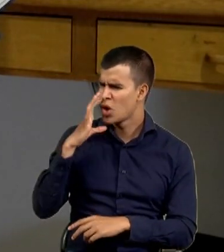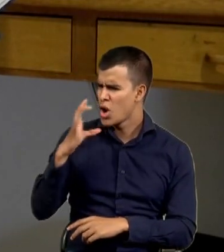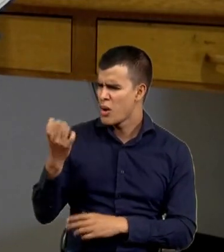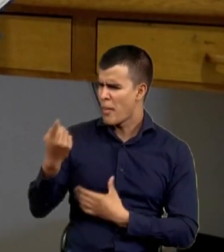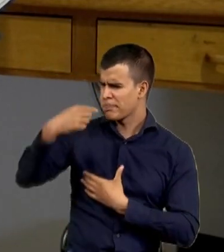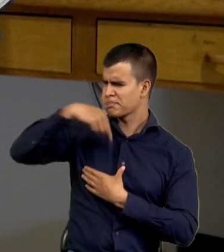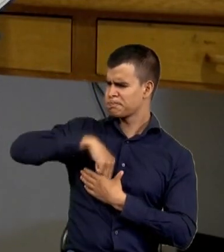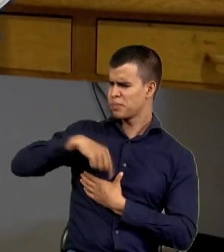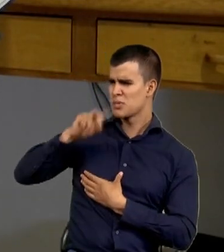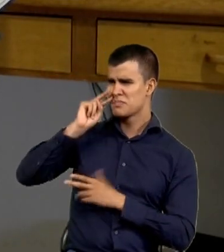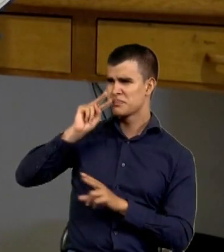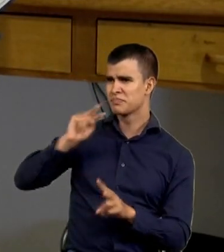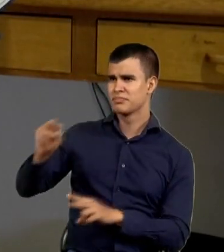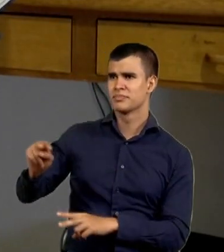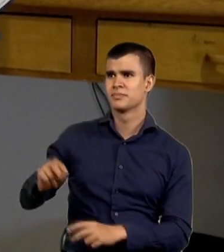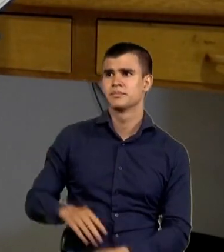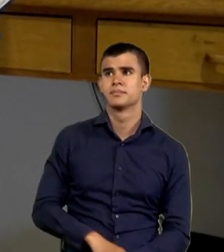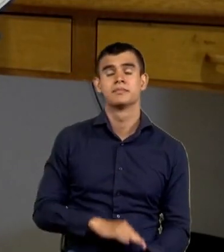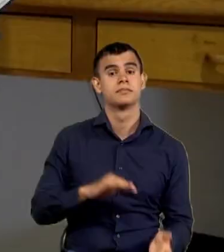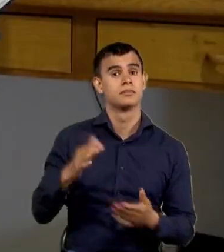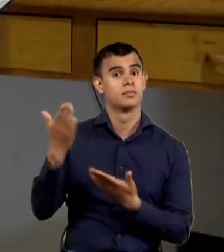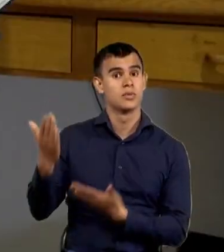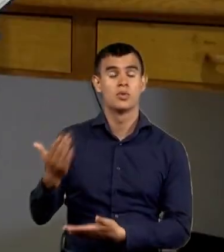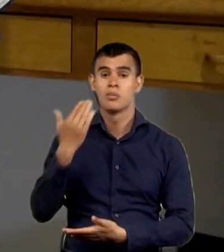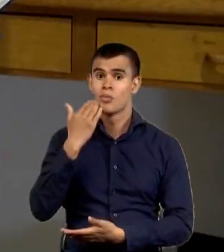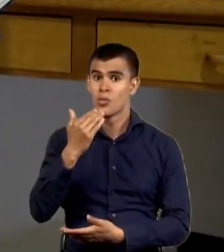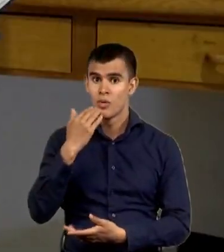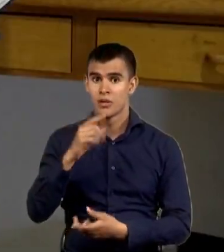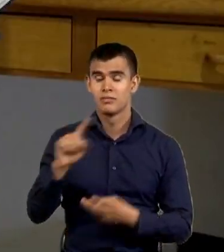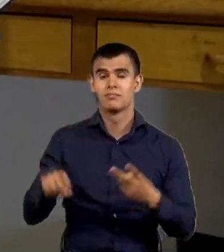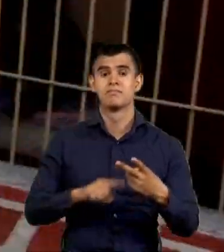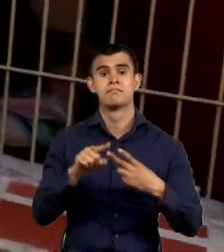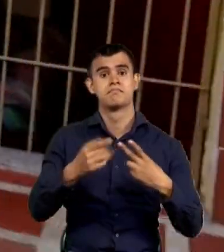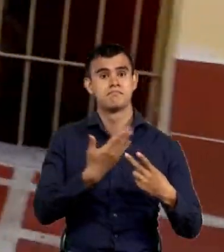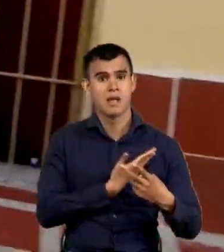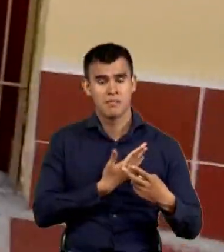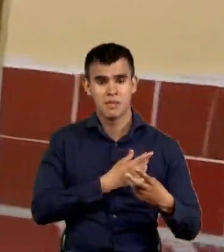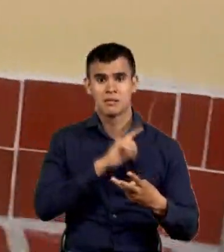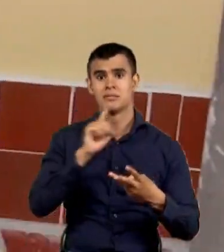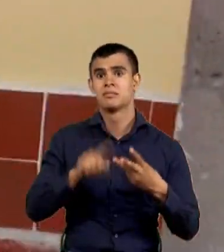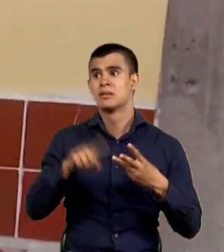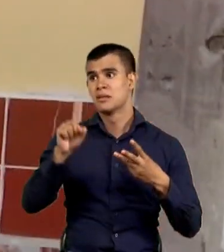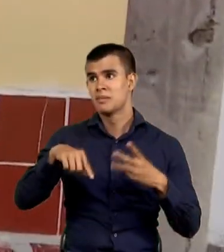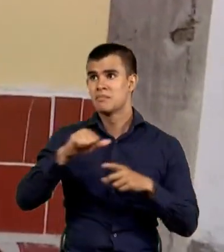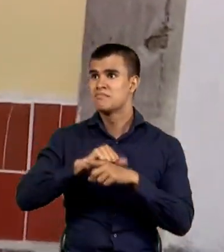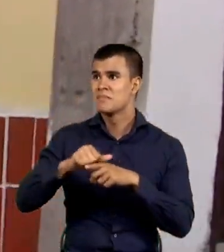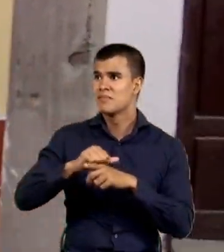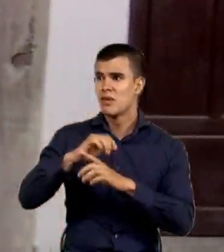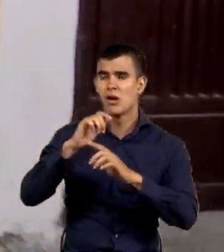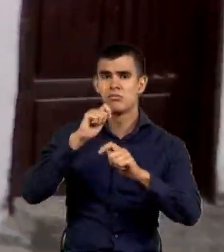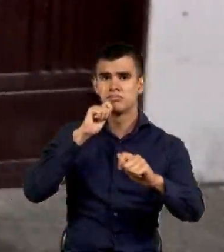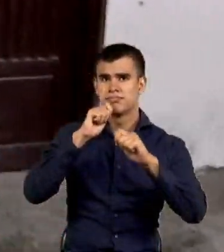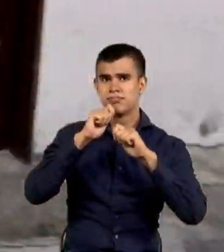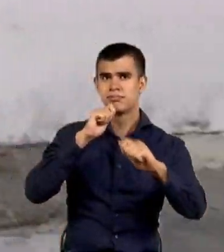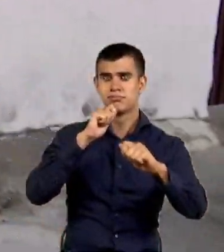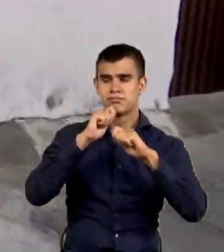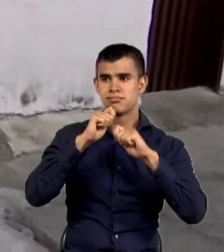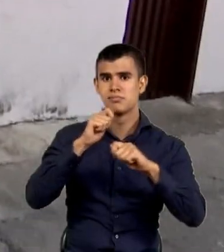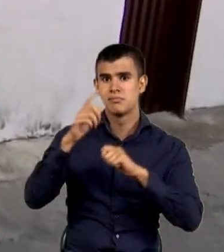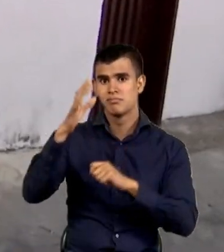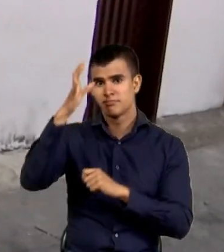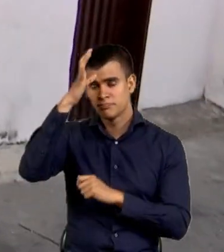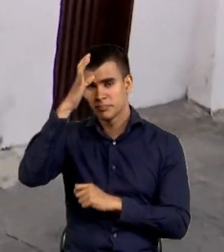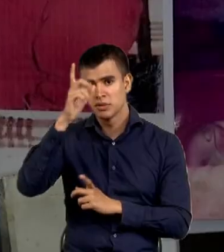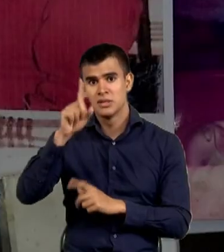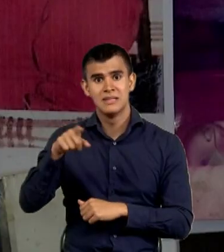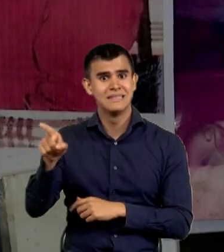toca como un tipo, me dice, ¿cómo es que tú tienes un tipo adentro? Ser mujer, ser trombonista y ser madre es una